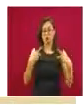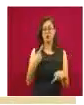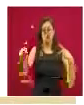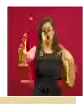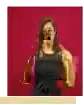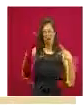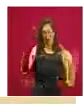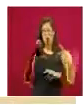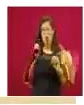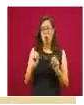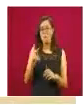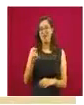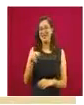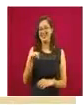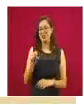pensionados.